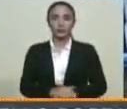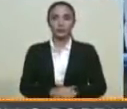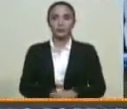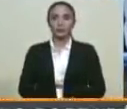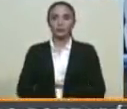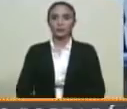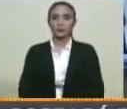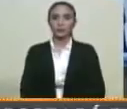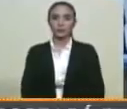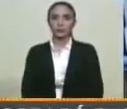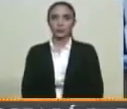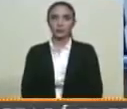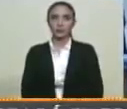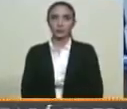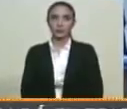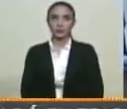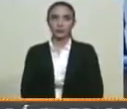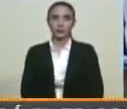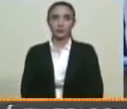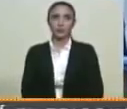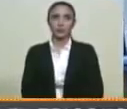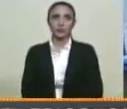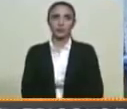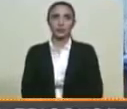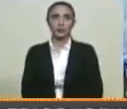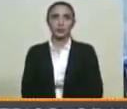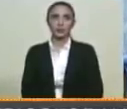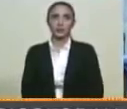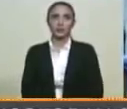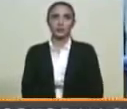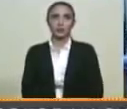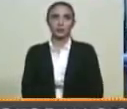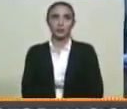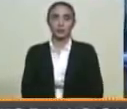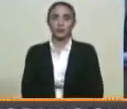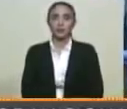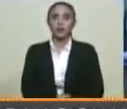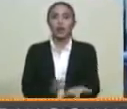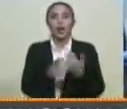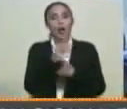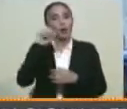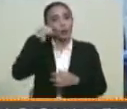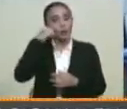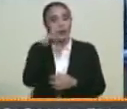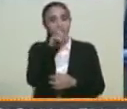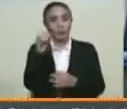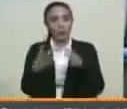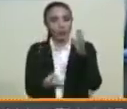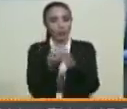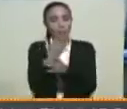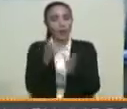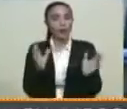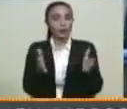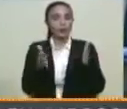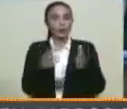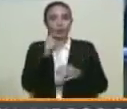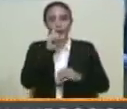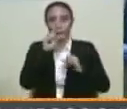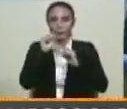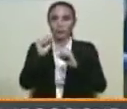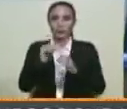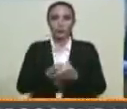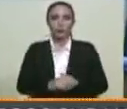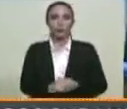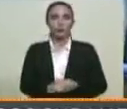Vamos a ir. La consigna es muy clara. El 20 de mayo gana Maduro, gana